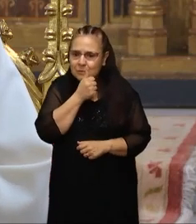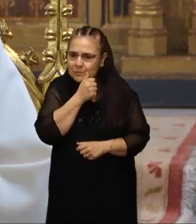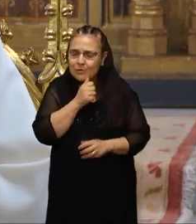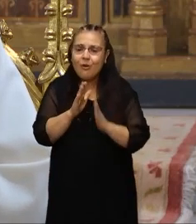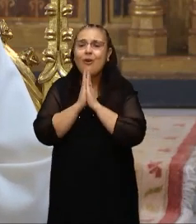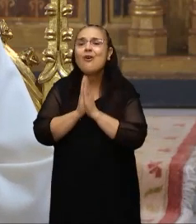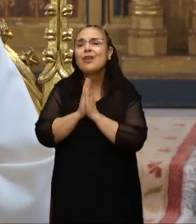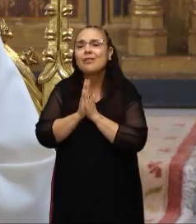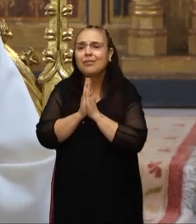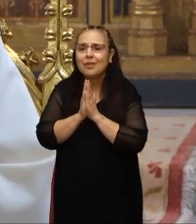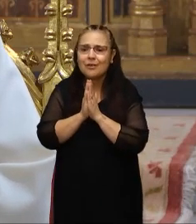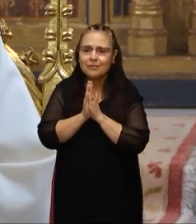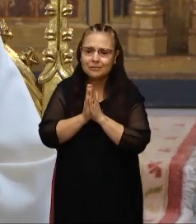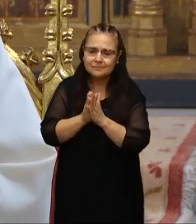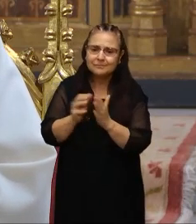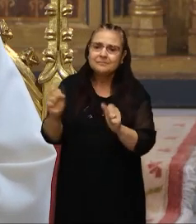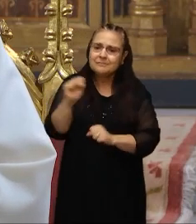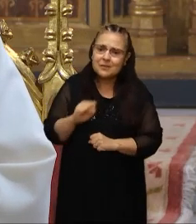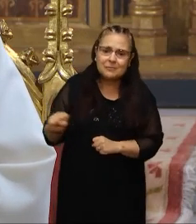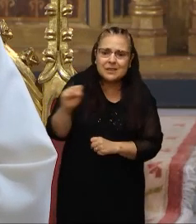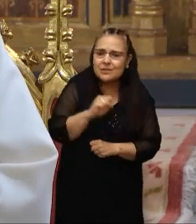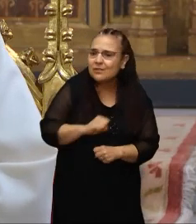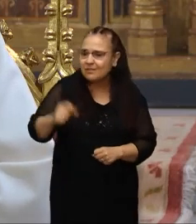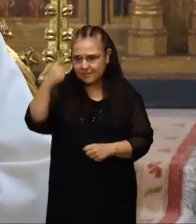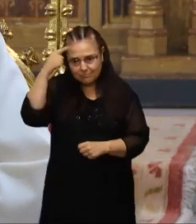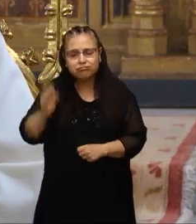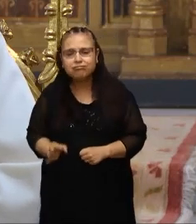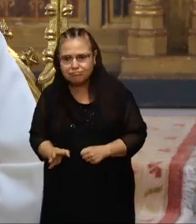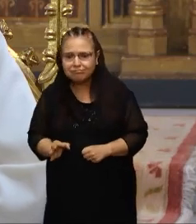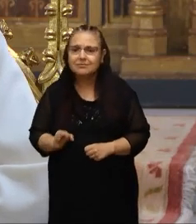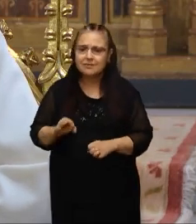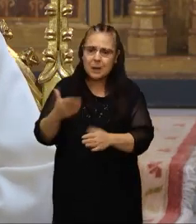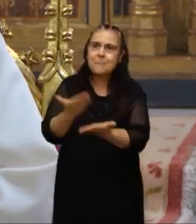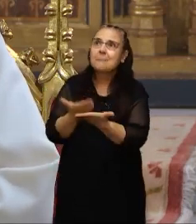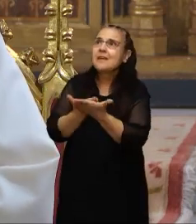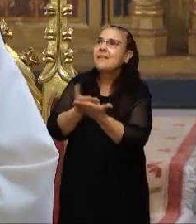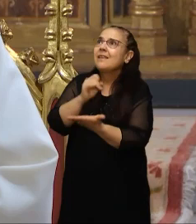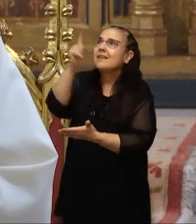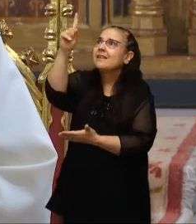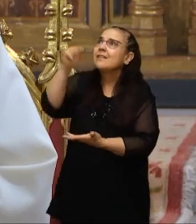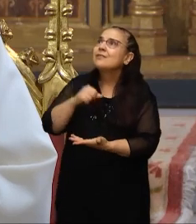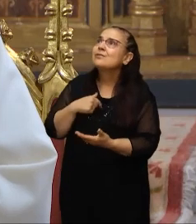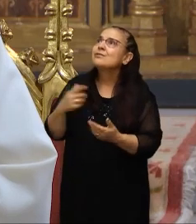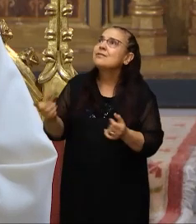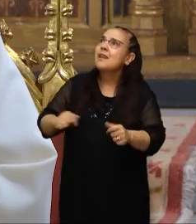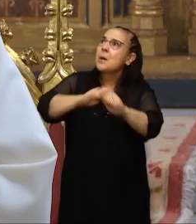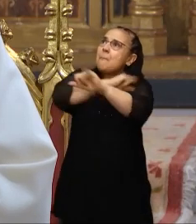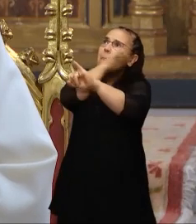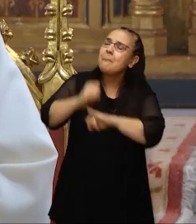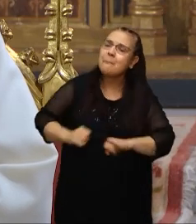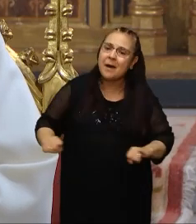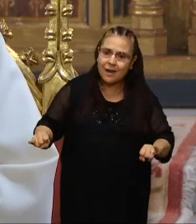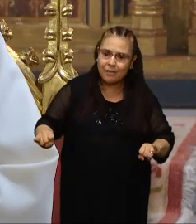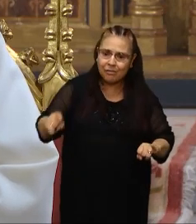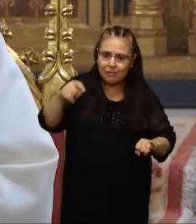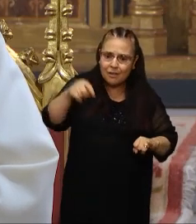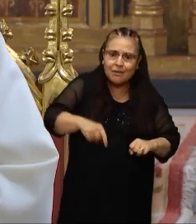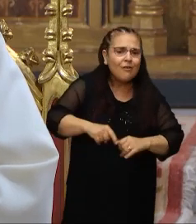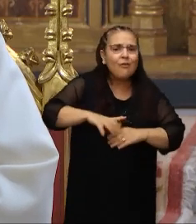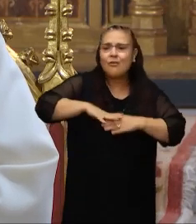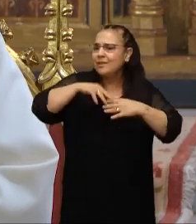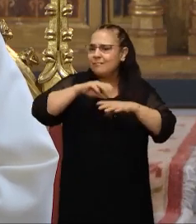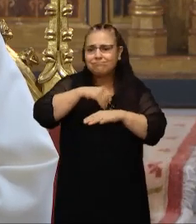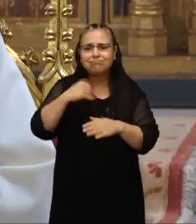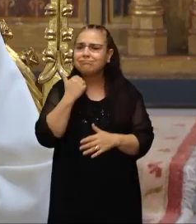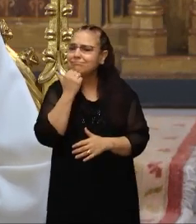a millones de creyentes del mundo para implorar a Dios el don de la paz en un mundo hoy al borde